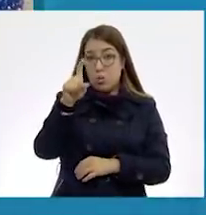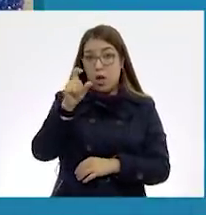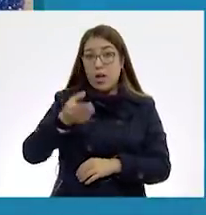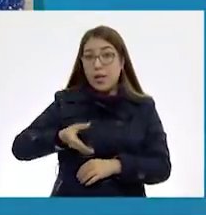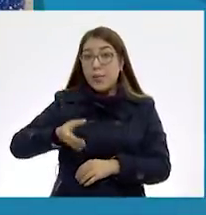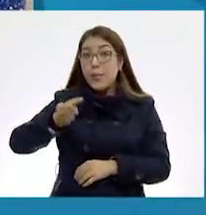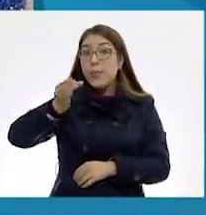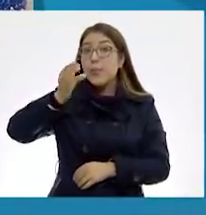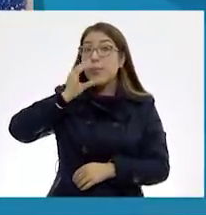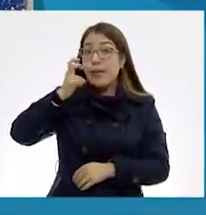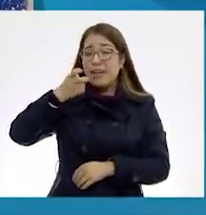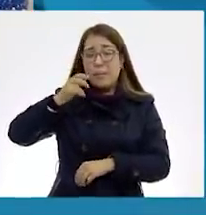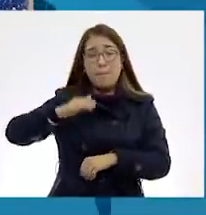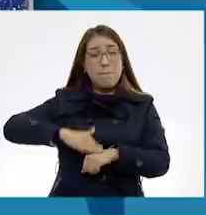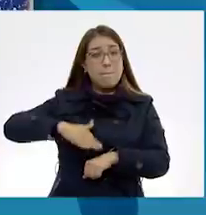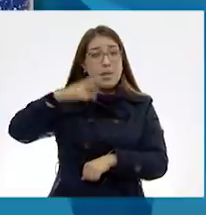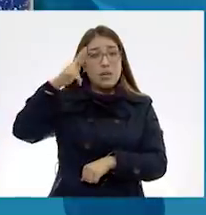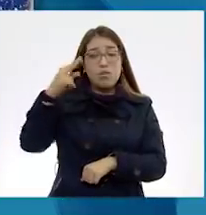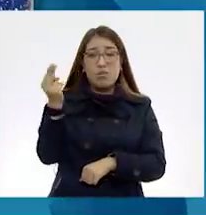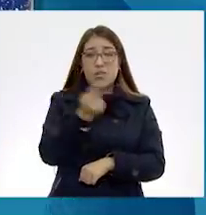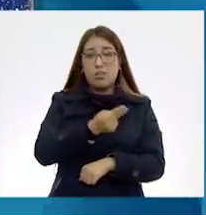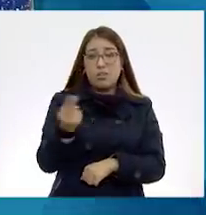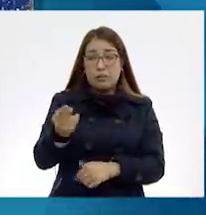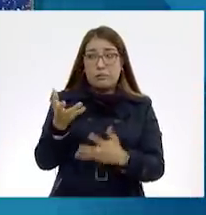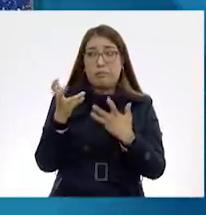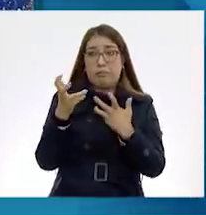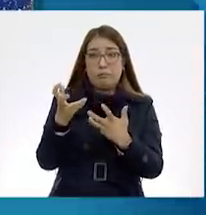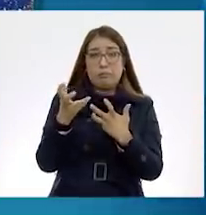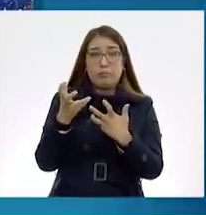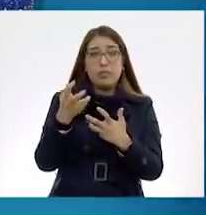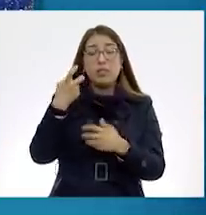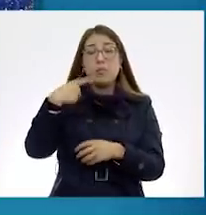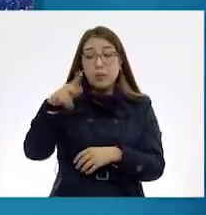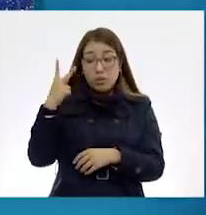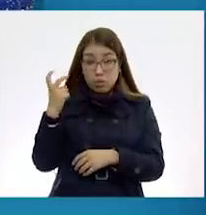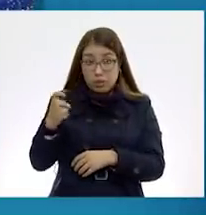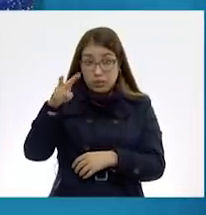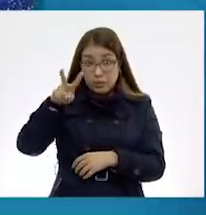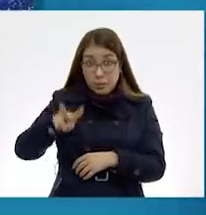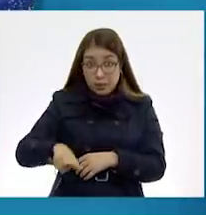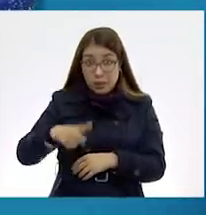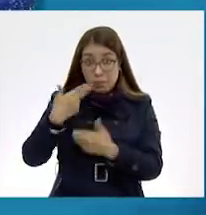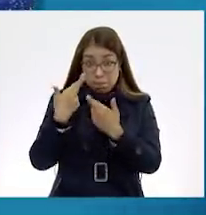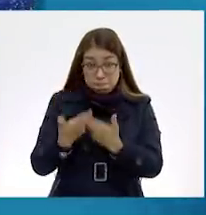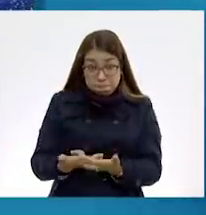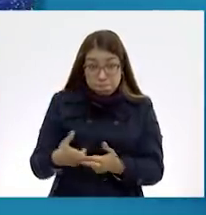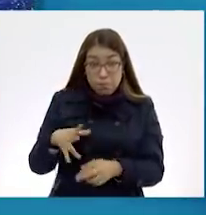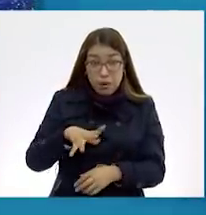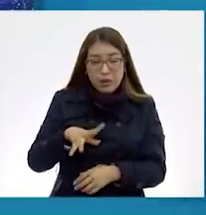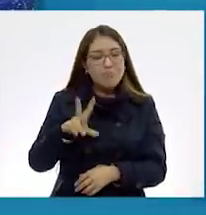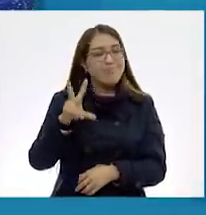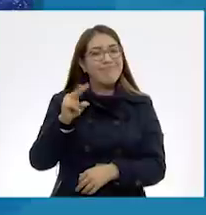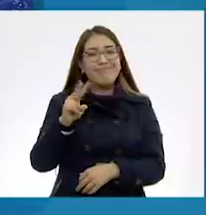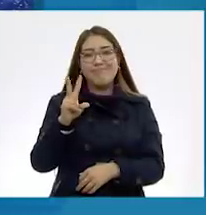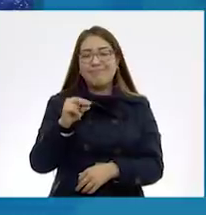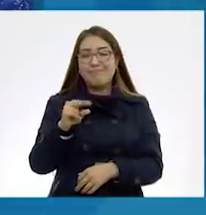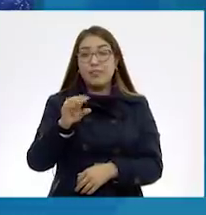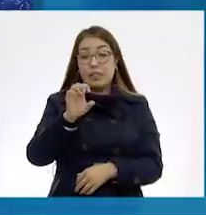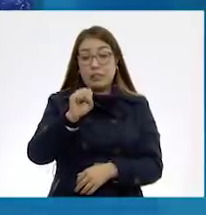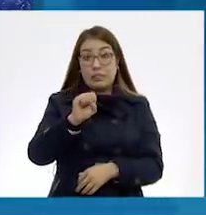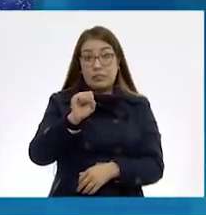elevado y su disponibilidad es cada vez más baja. El 63% del agua utilizada en el